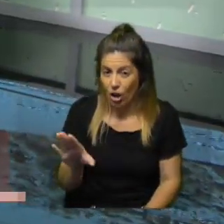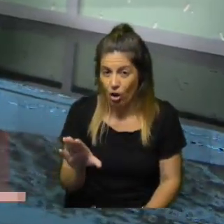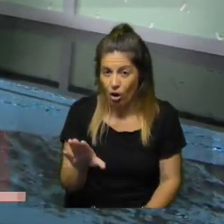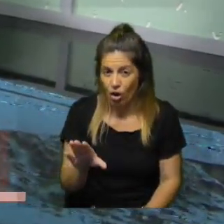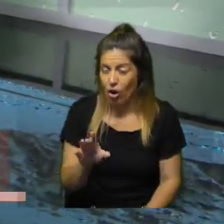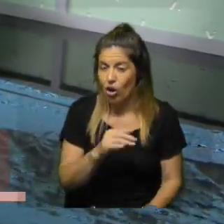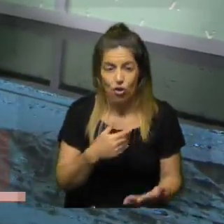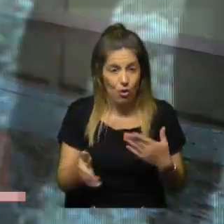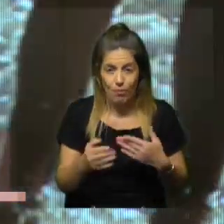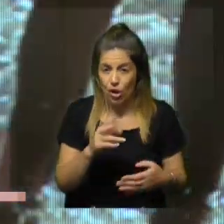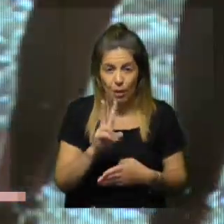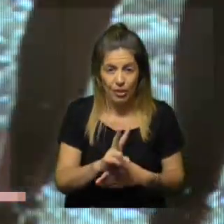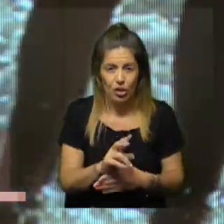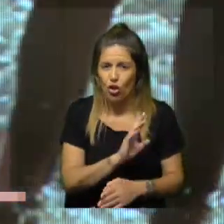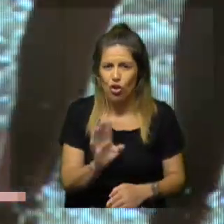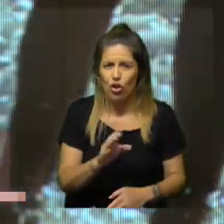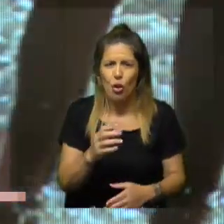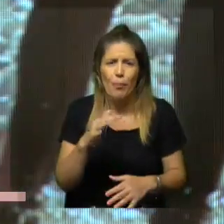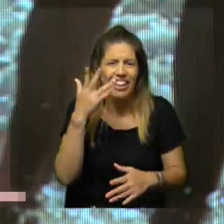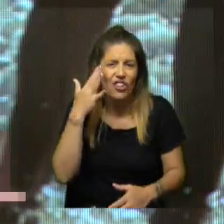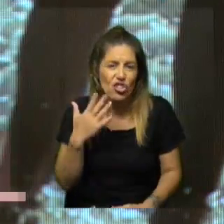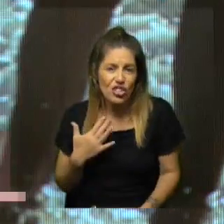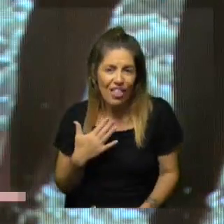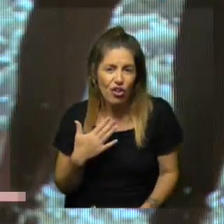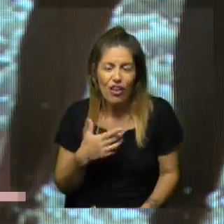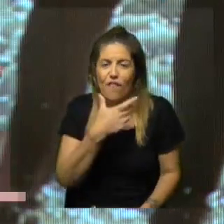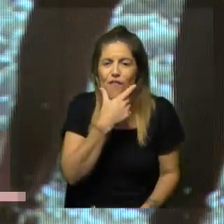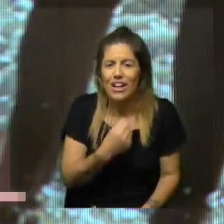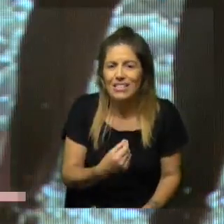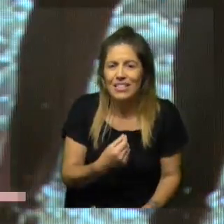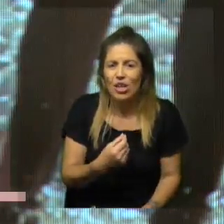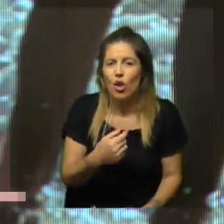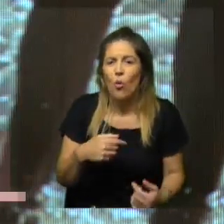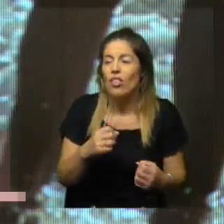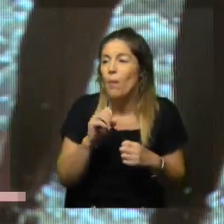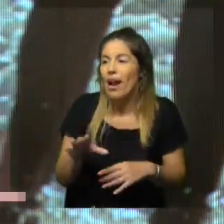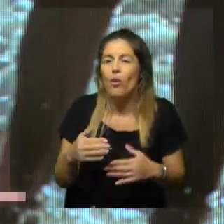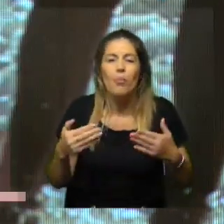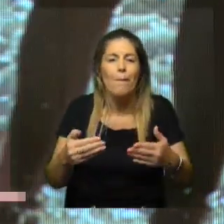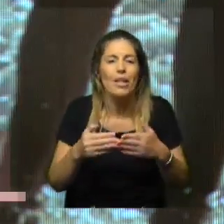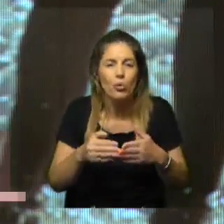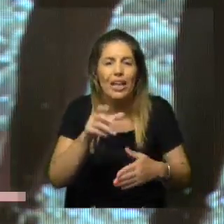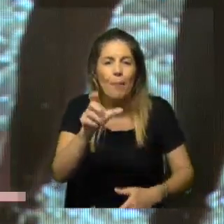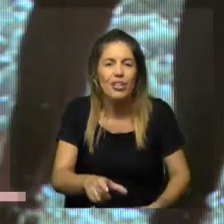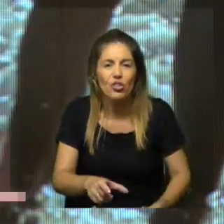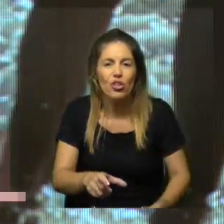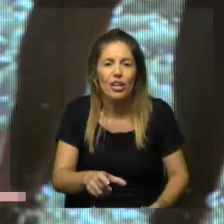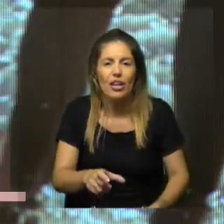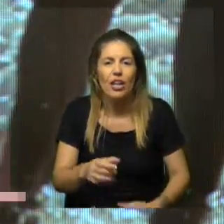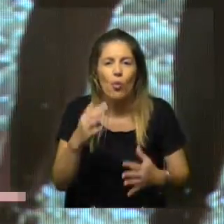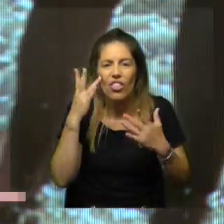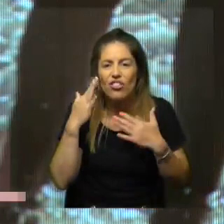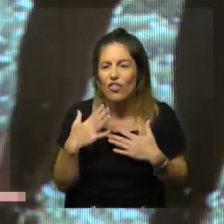ponga protección. No hay manera, porque es bronceado, es facilísimo. Cuando hago las cosas mal, cuando me pregunta el paciente que tuvo cáncer de piel, es cuando se